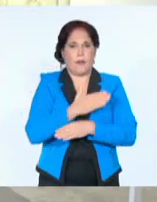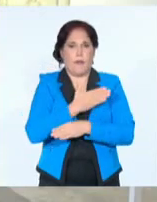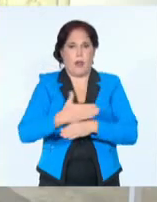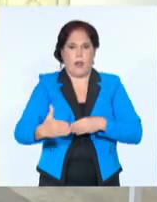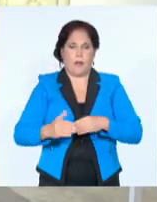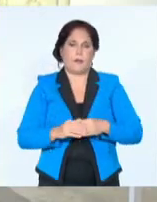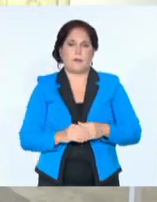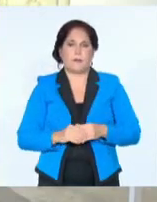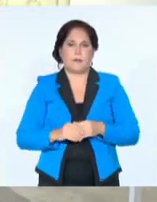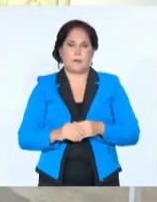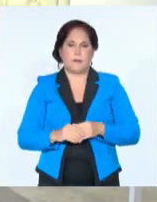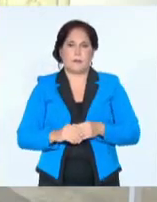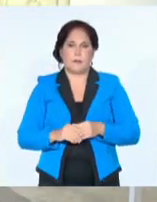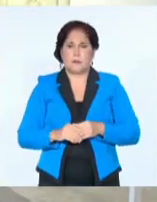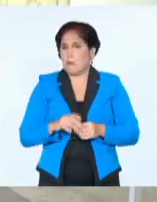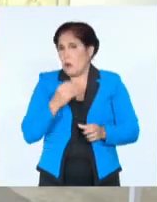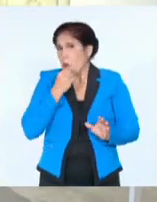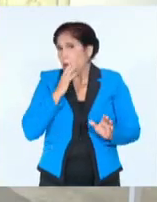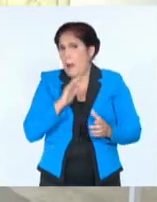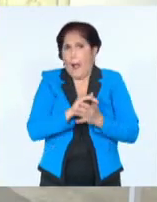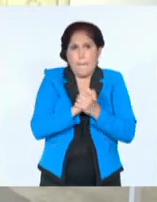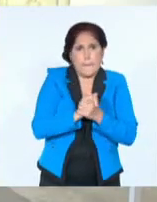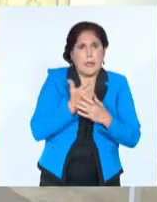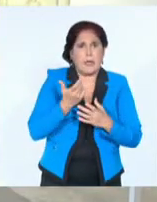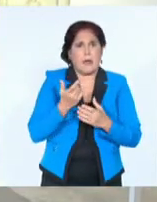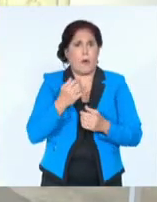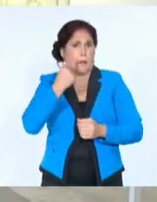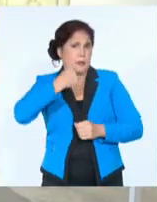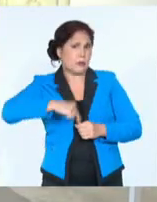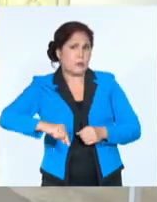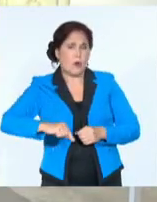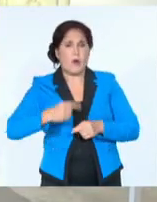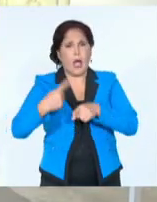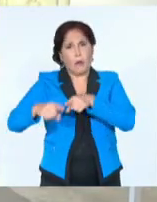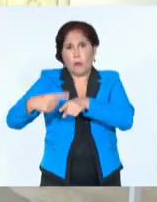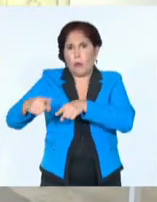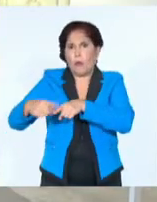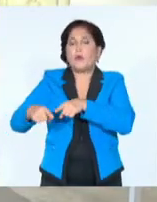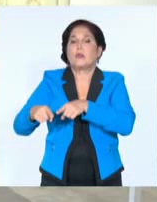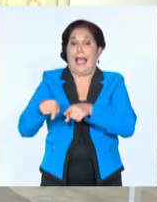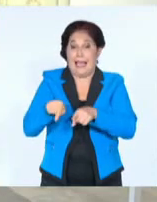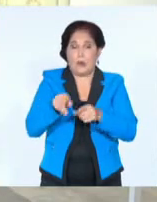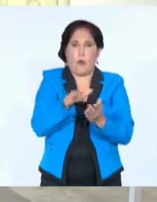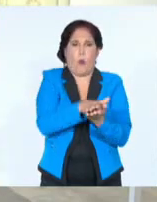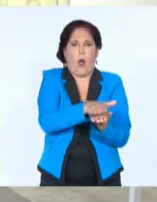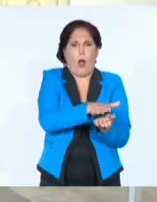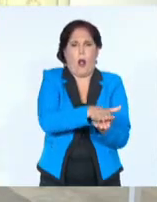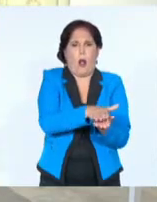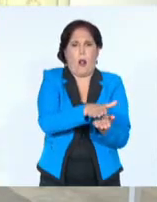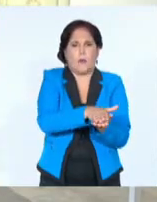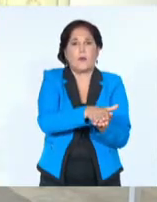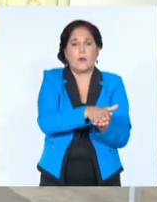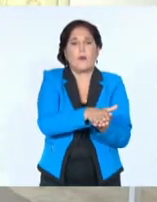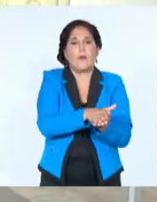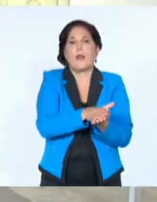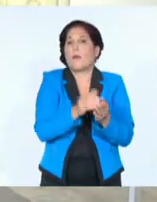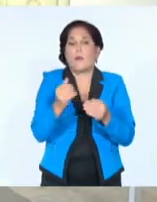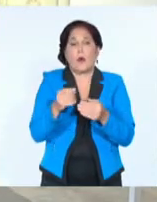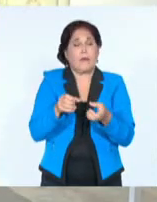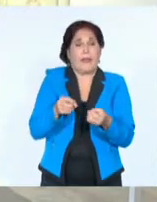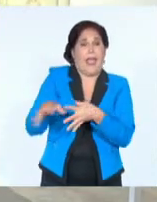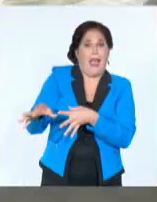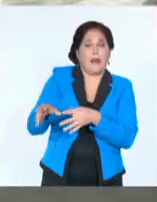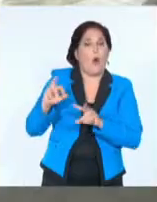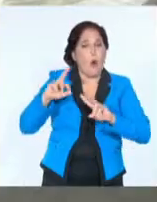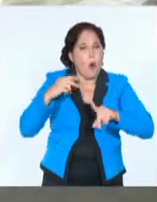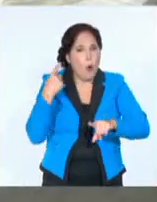a nivel personal o a nivel de amistades o de objetos que tú logras una compenetración. Entonces tienes que dejar eso para volver a hacer